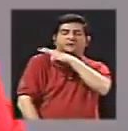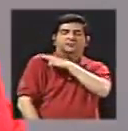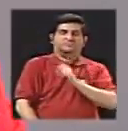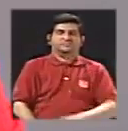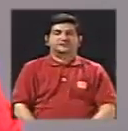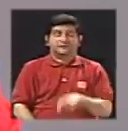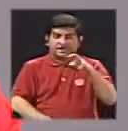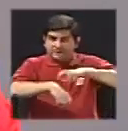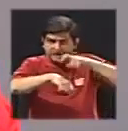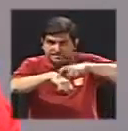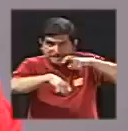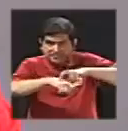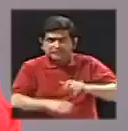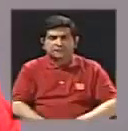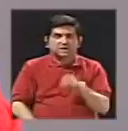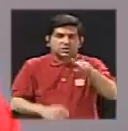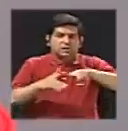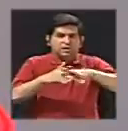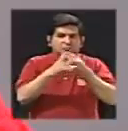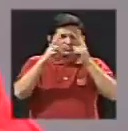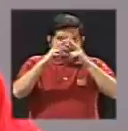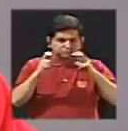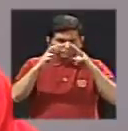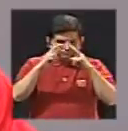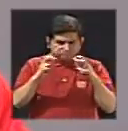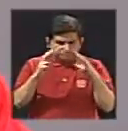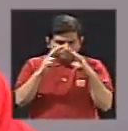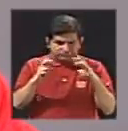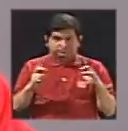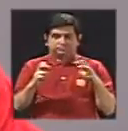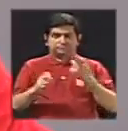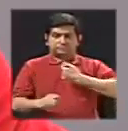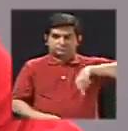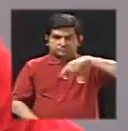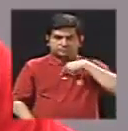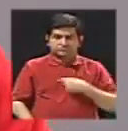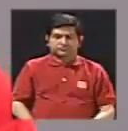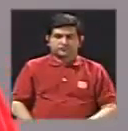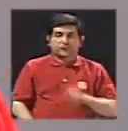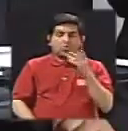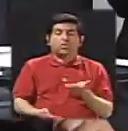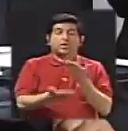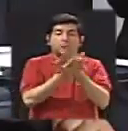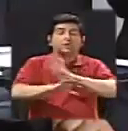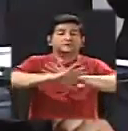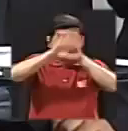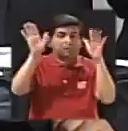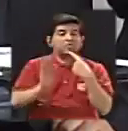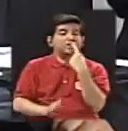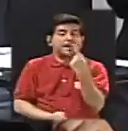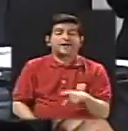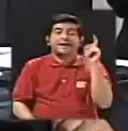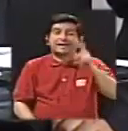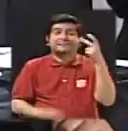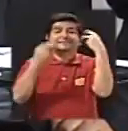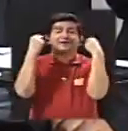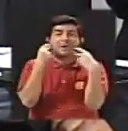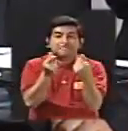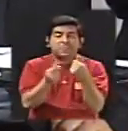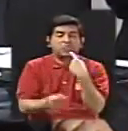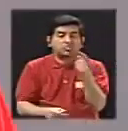En esos momentos es cuando ellos empiezan a revisar, nosotros hacemos un planteamiento clarísimo de la urgente necesidad